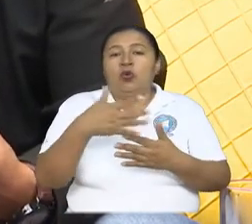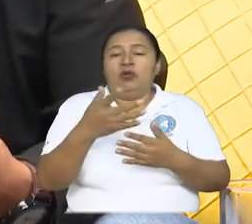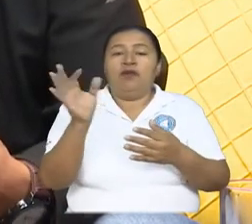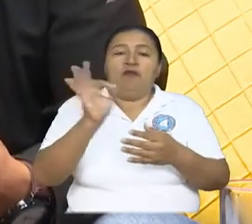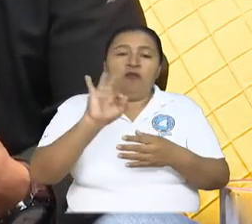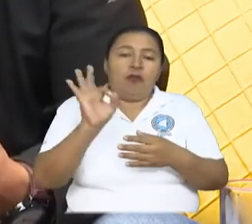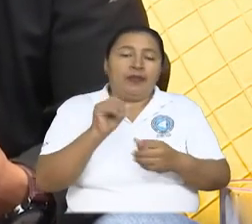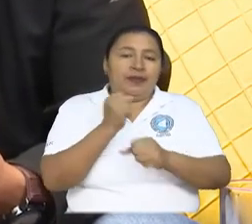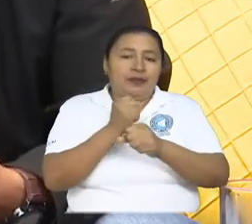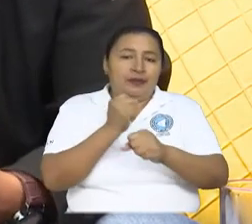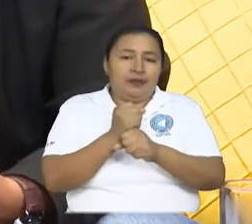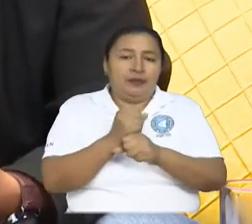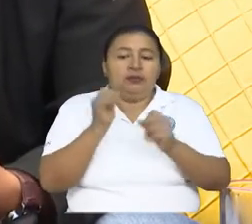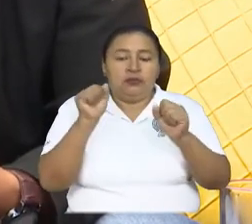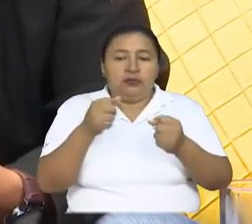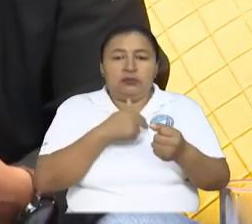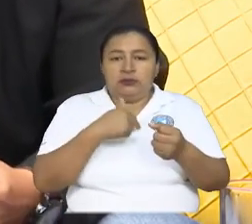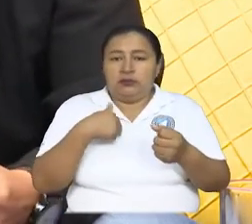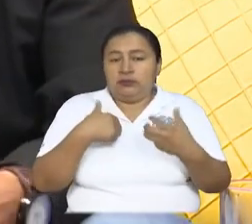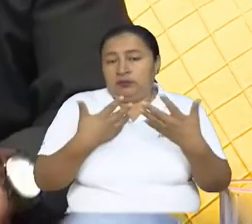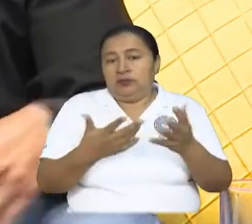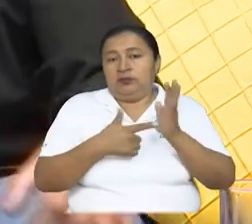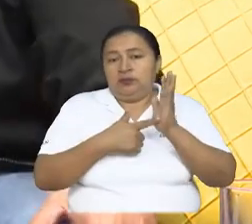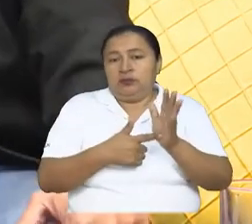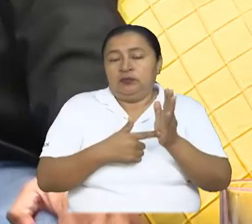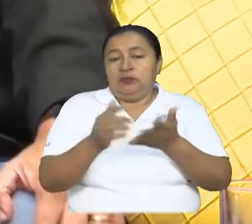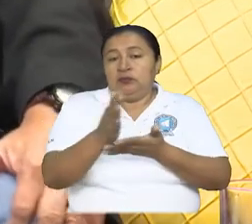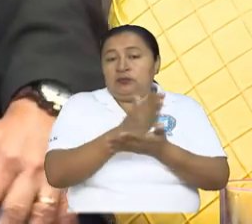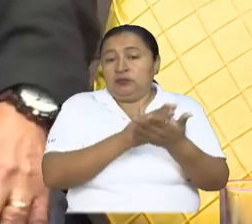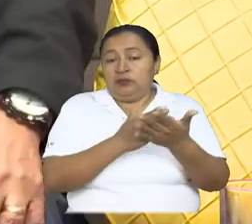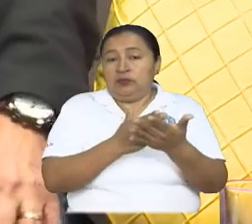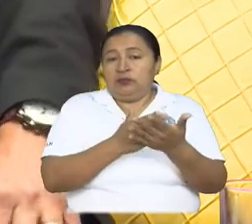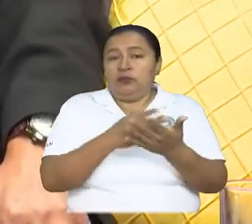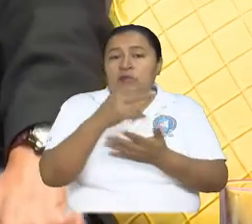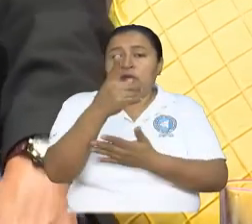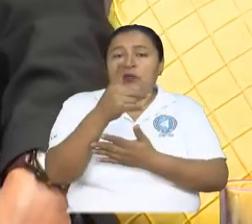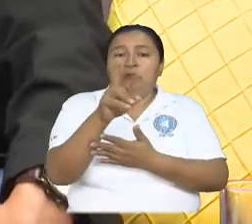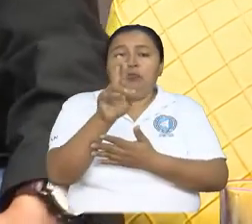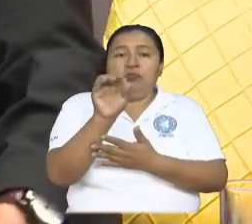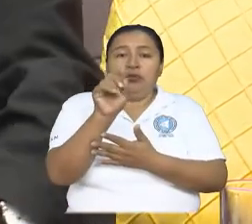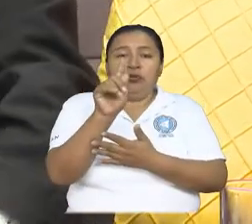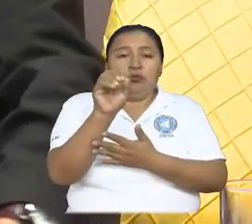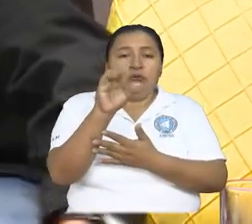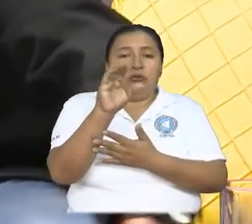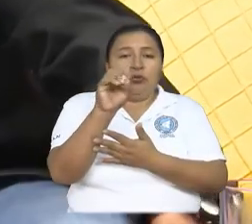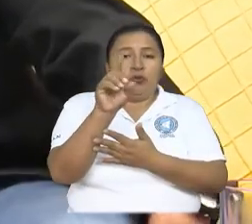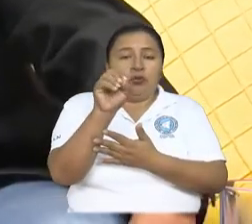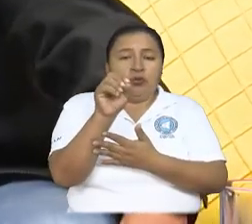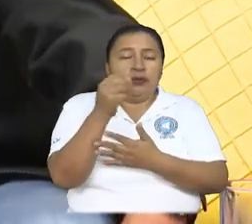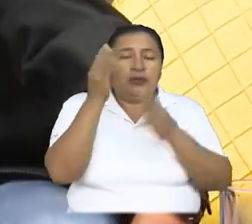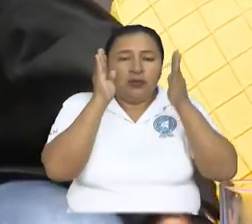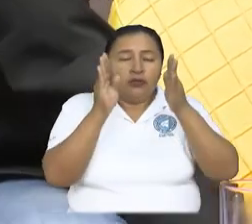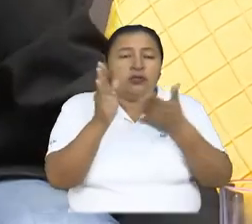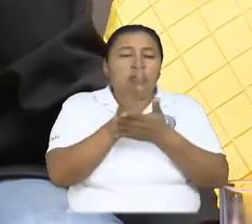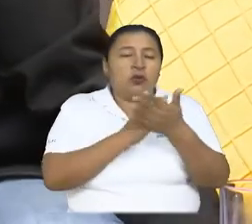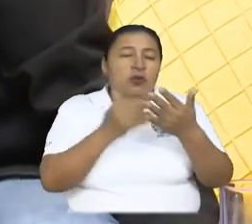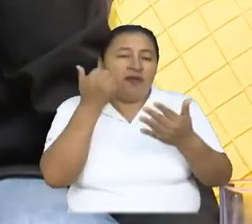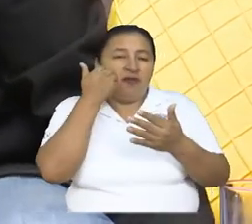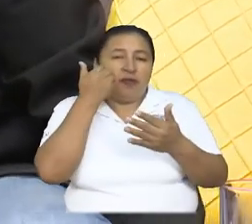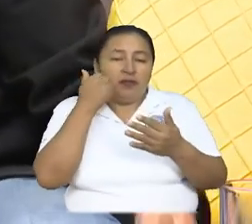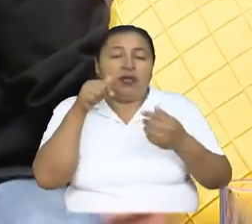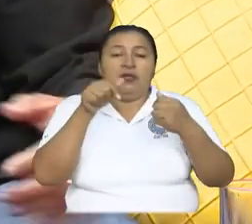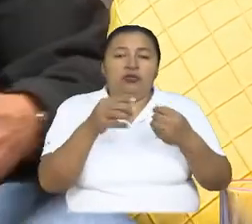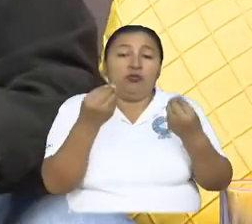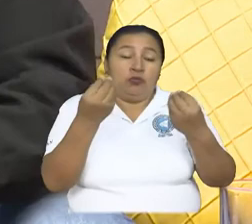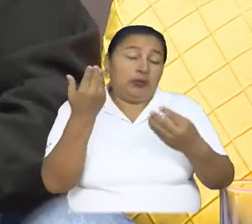verdad en este caso de alguna protocolos de atención de algunas enfermedades que son me llaman de alto